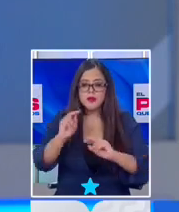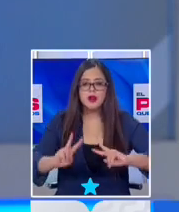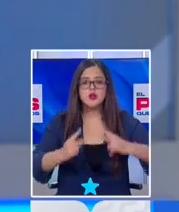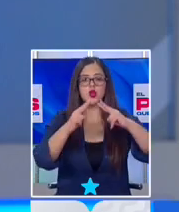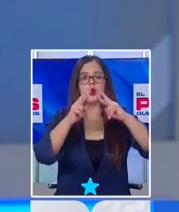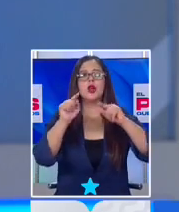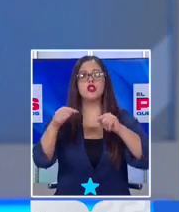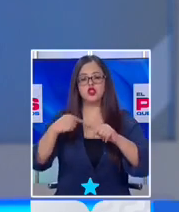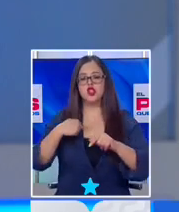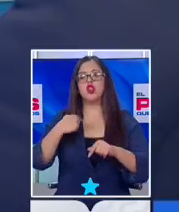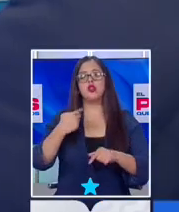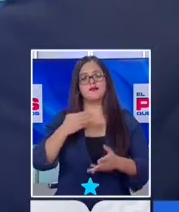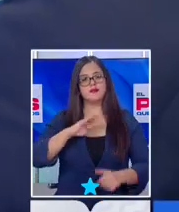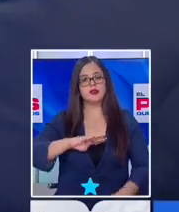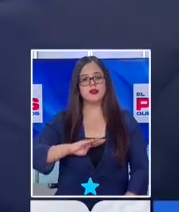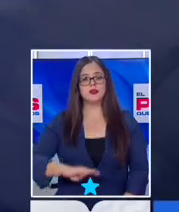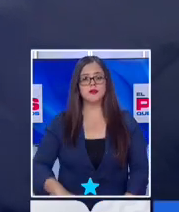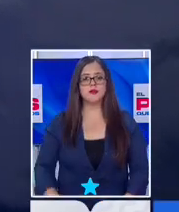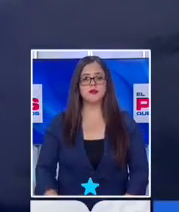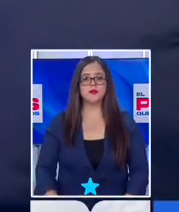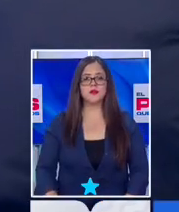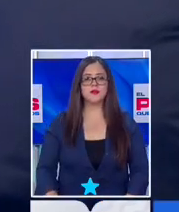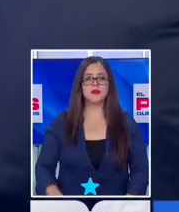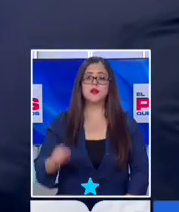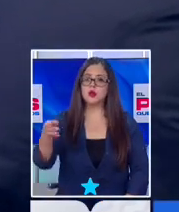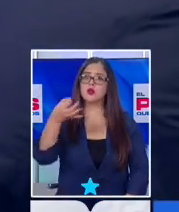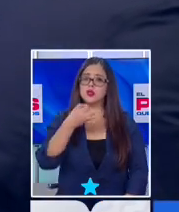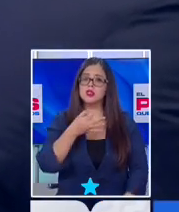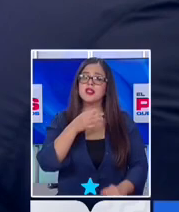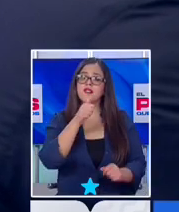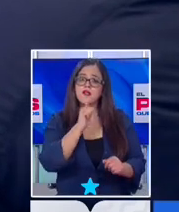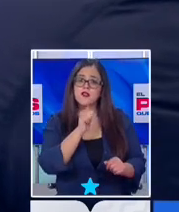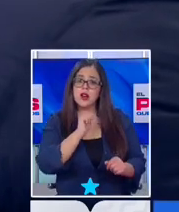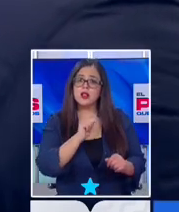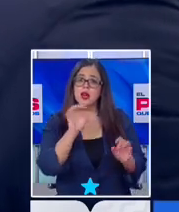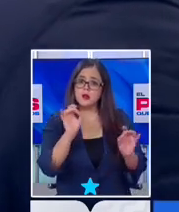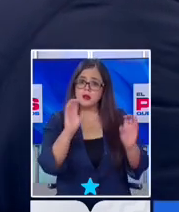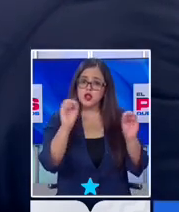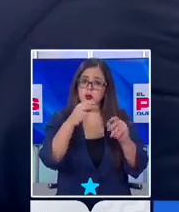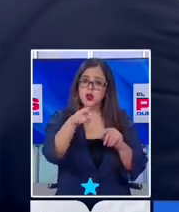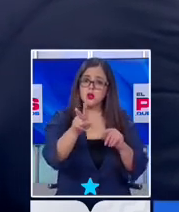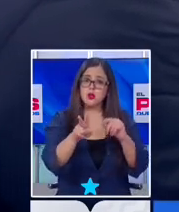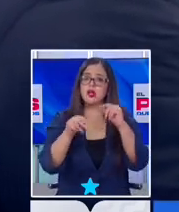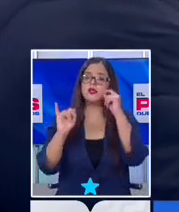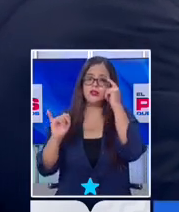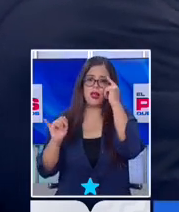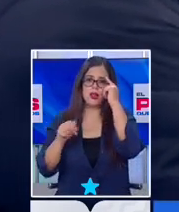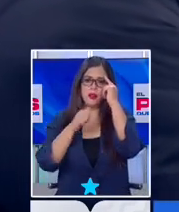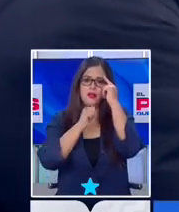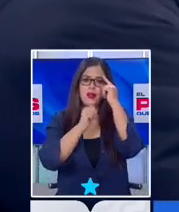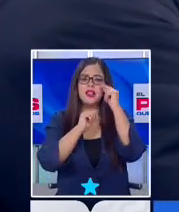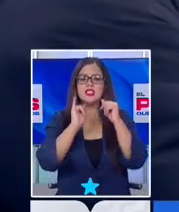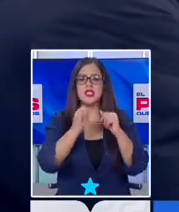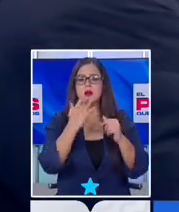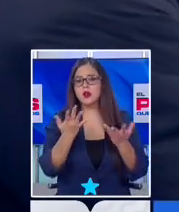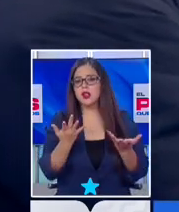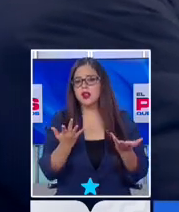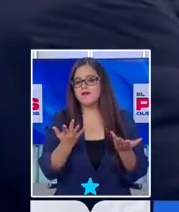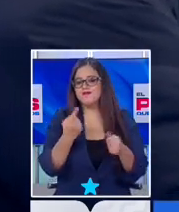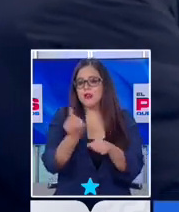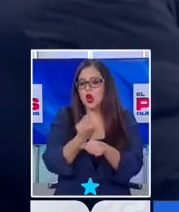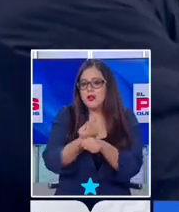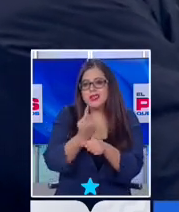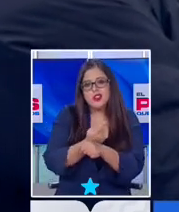lo que yo he echo de menos cuando todos estamos poco el debe más bien por ese punto de vista sin lugar a dudas estamos al debe yo creo que ha faltado diálogo